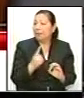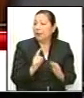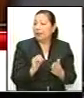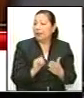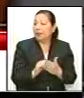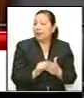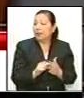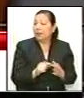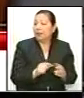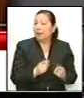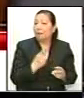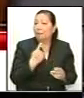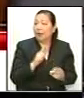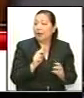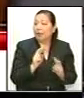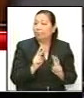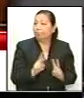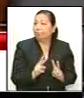de direccionar